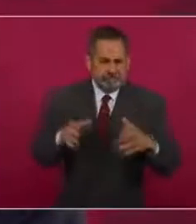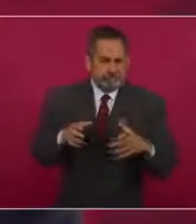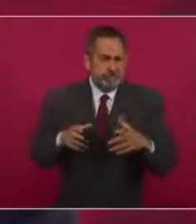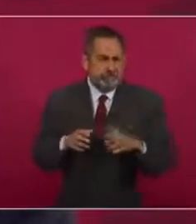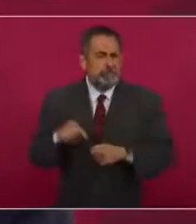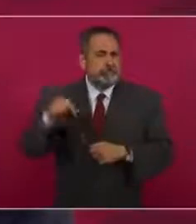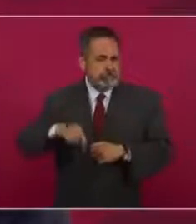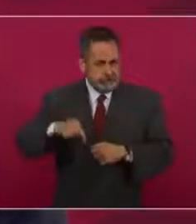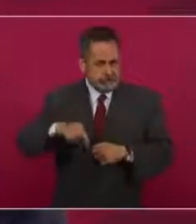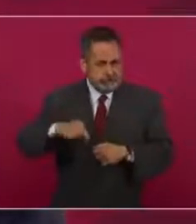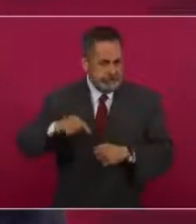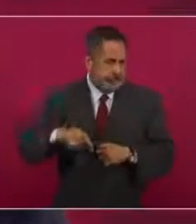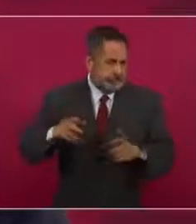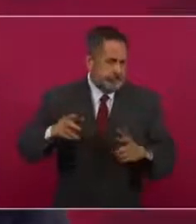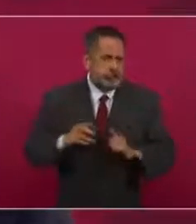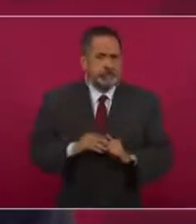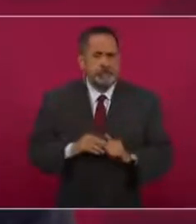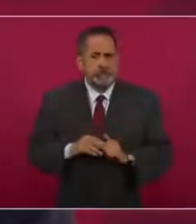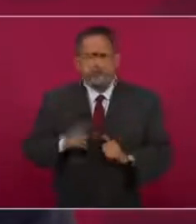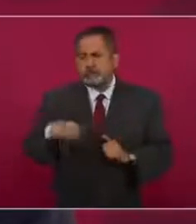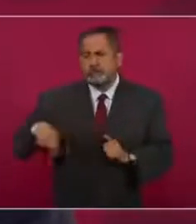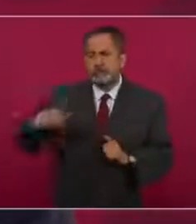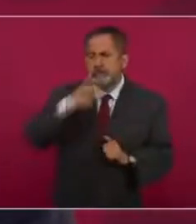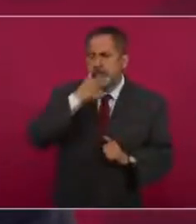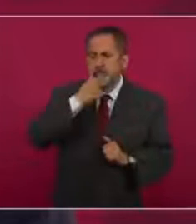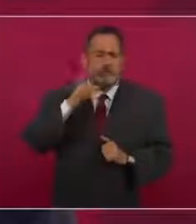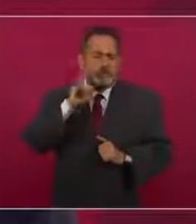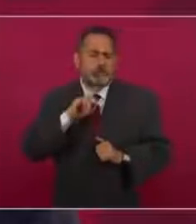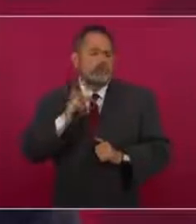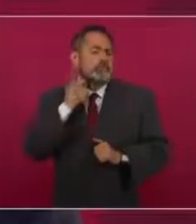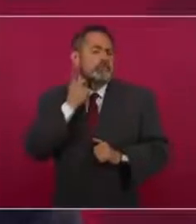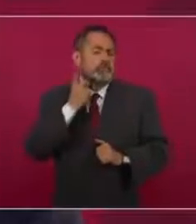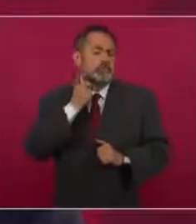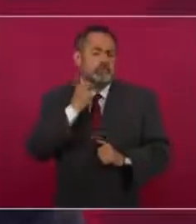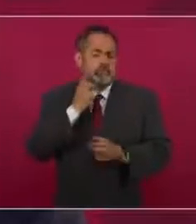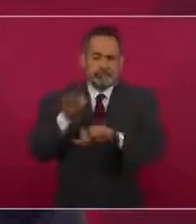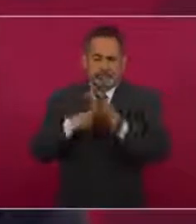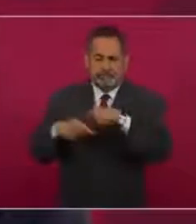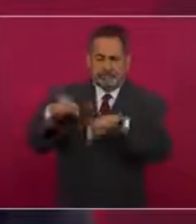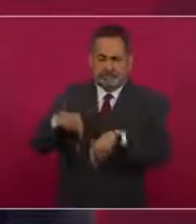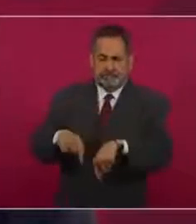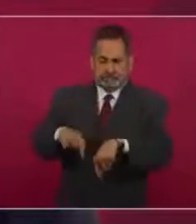van a estar aquí los diputados, diputadas,